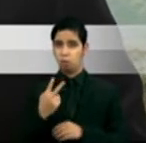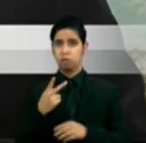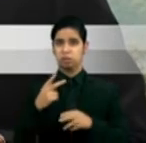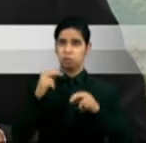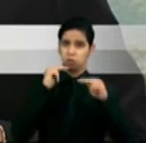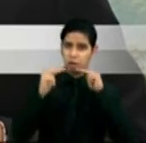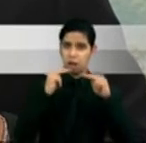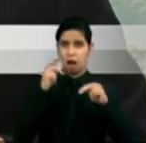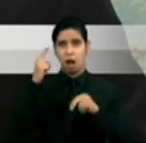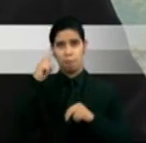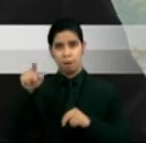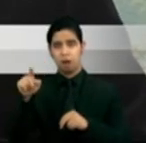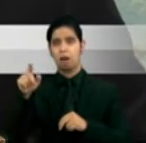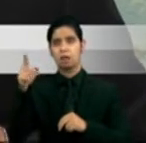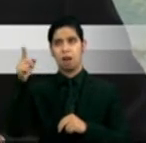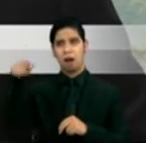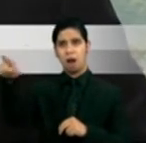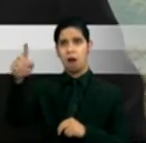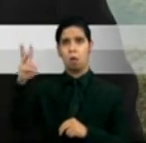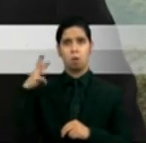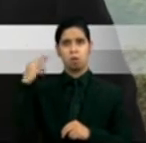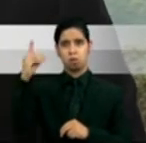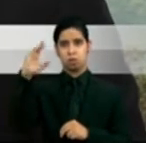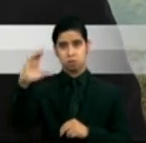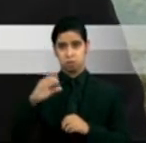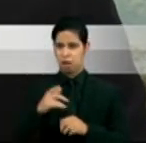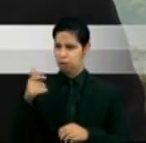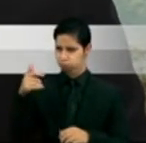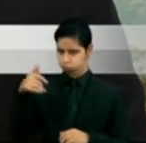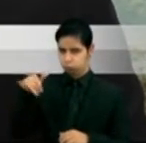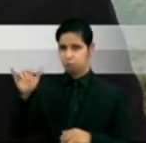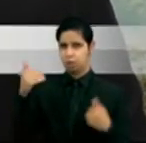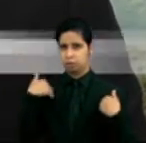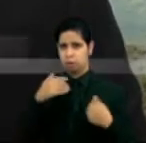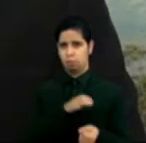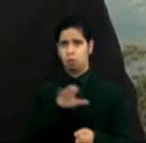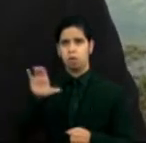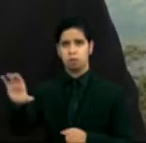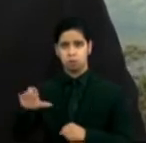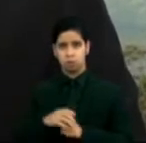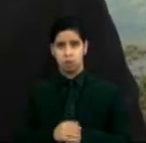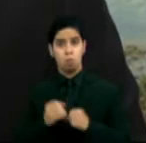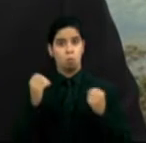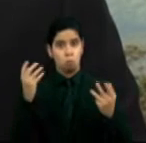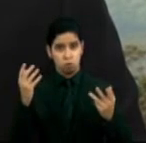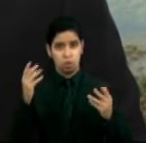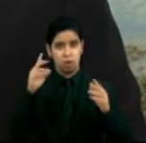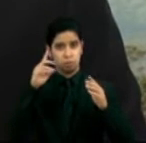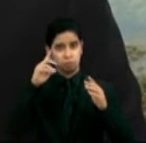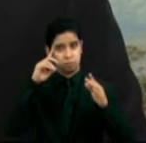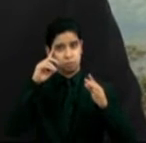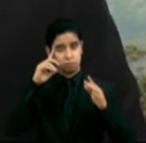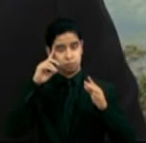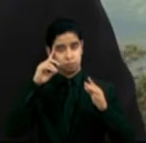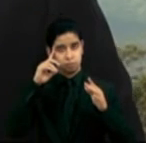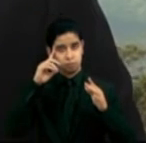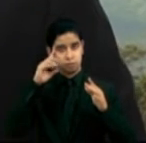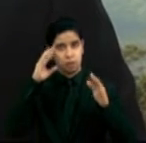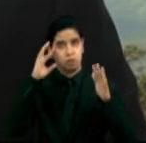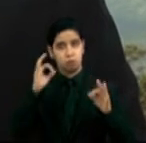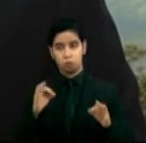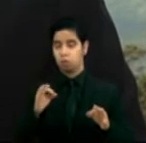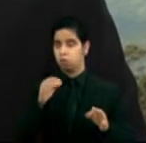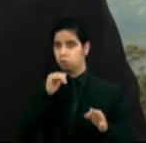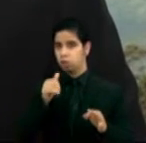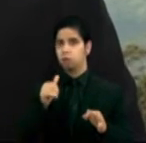de los acuerdos que se están discutiendo. Así que todavía tiene poderes, muchas decisiones por el hecho de que no está aspirando a la reelección y no